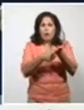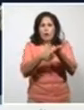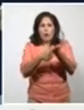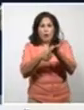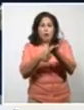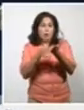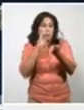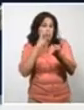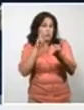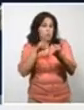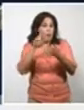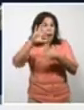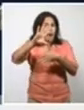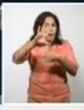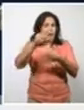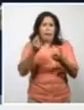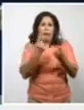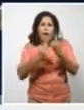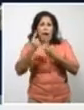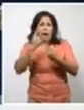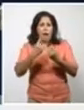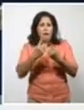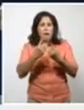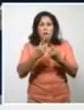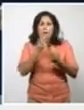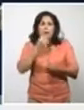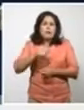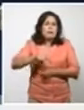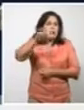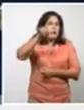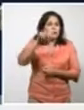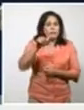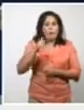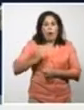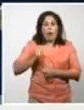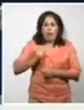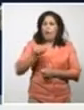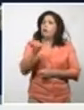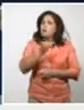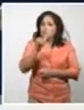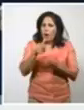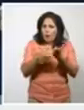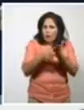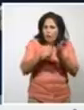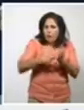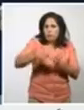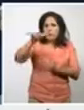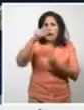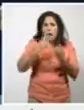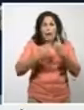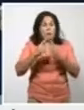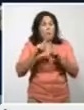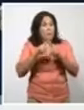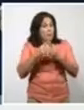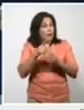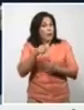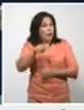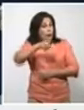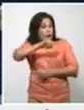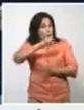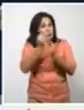por American Airlines, creo que es, por Air Canada, pero también ayer se